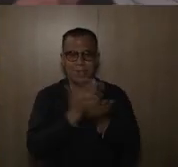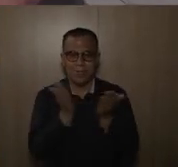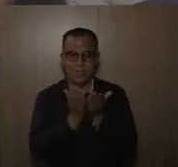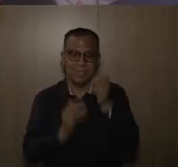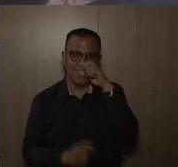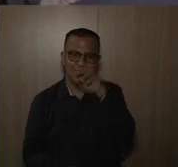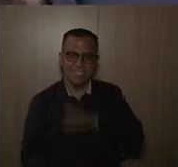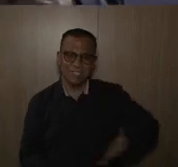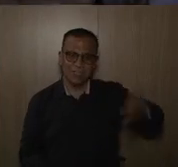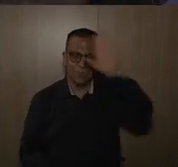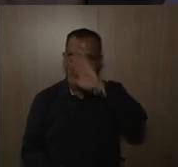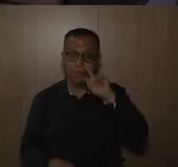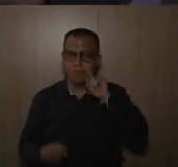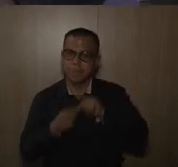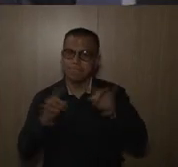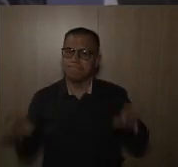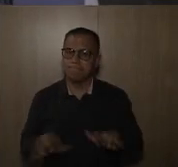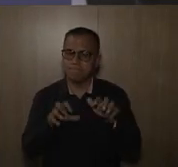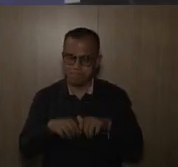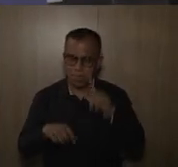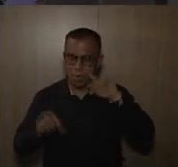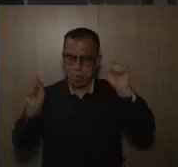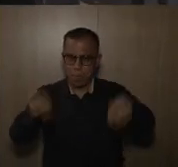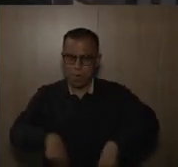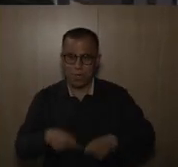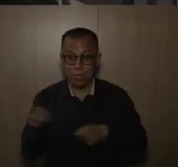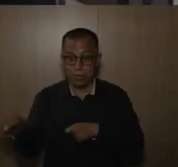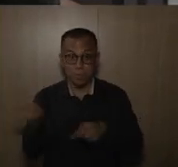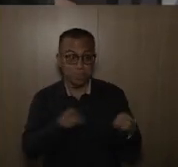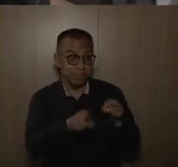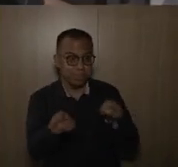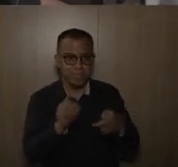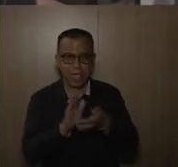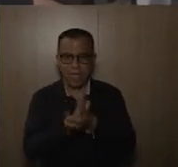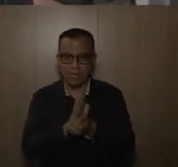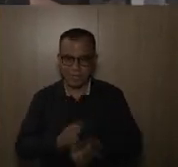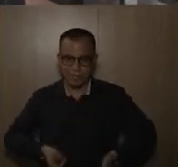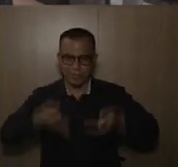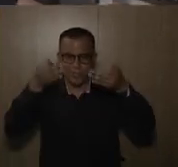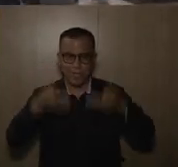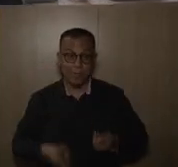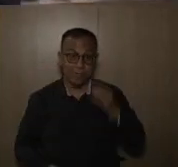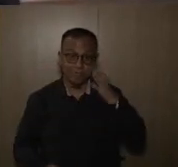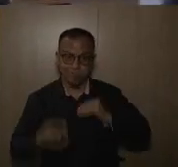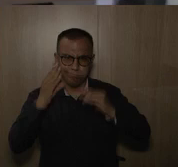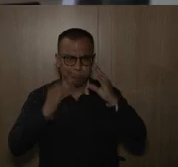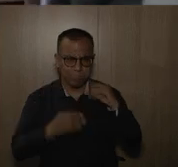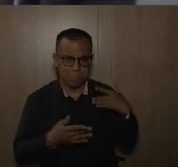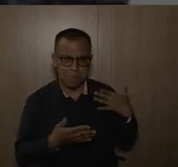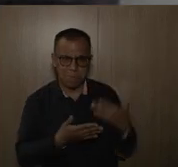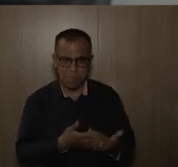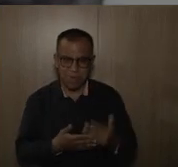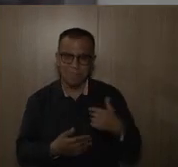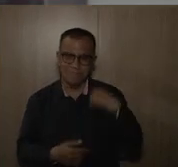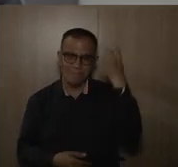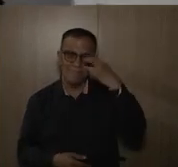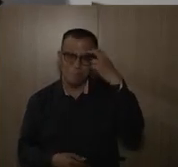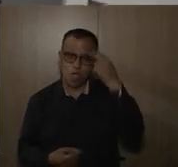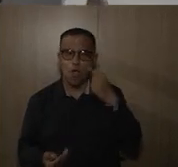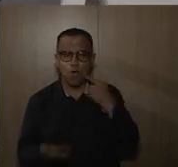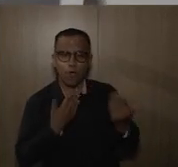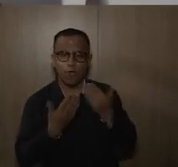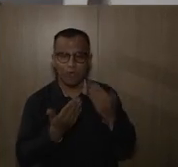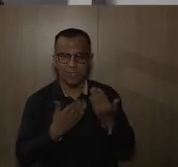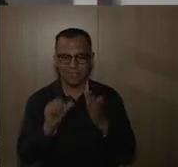con las personas que hacen esto posible. Su talento, su credibilidad, su experiencia y su conocimiento hace que confiemos en esta